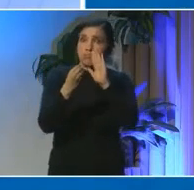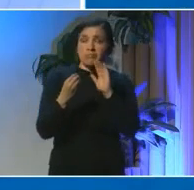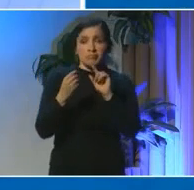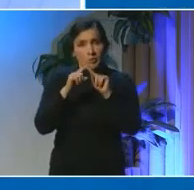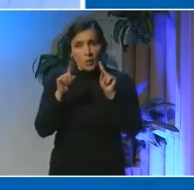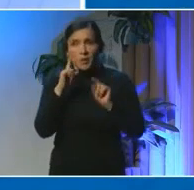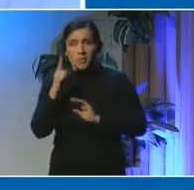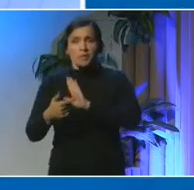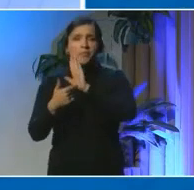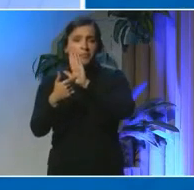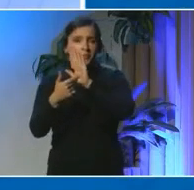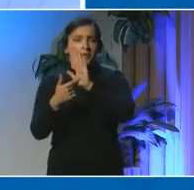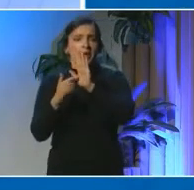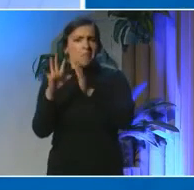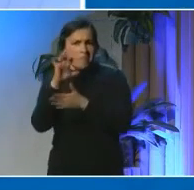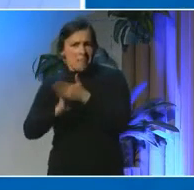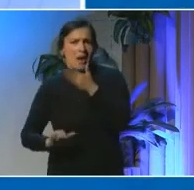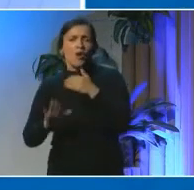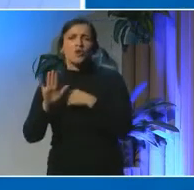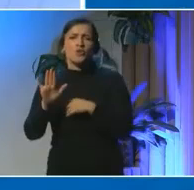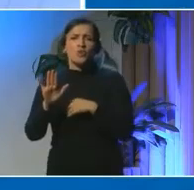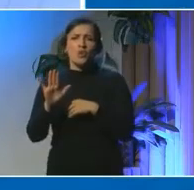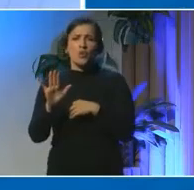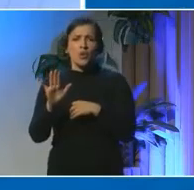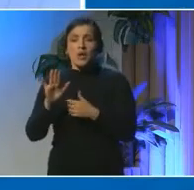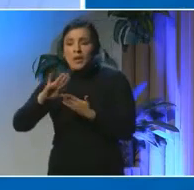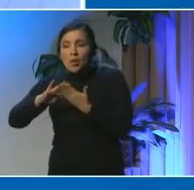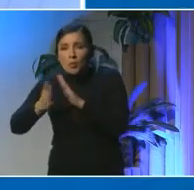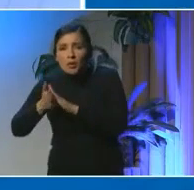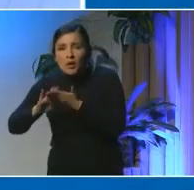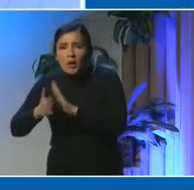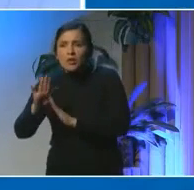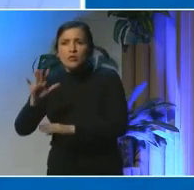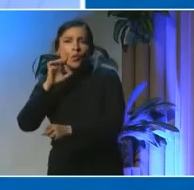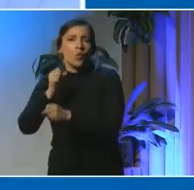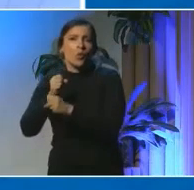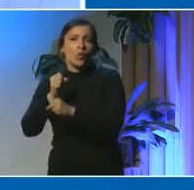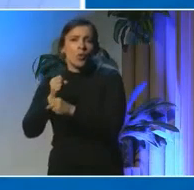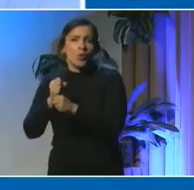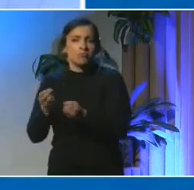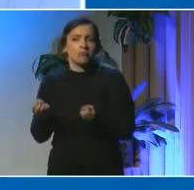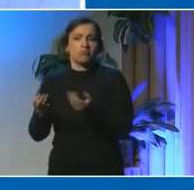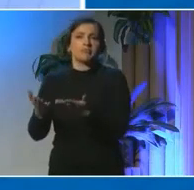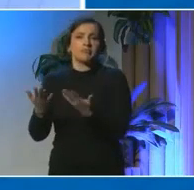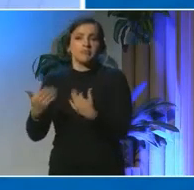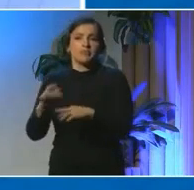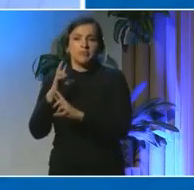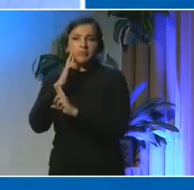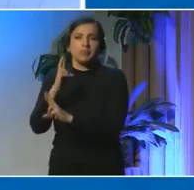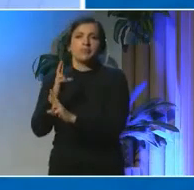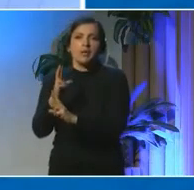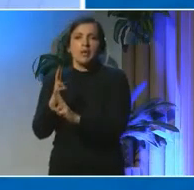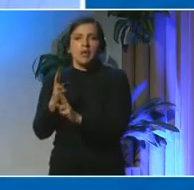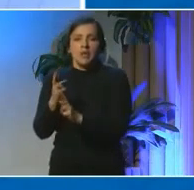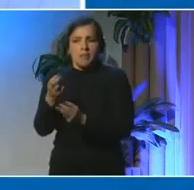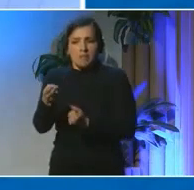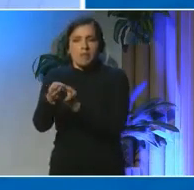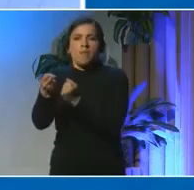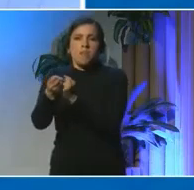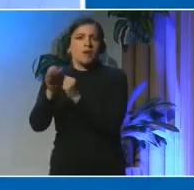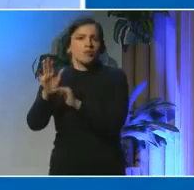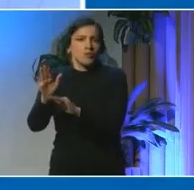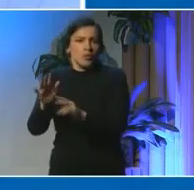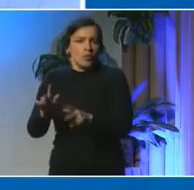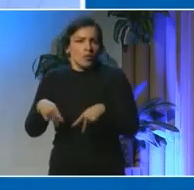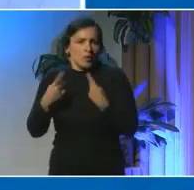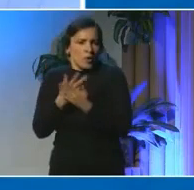evitamos la deforestación le ofrecemos esas comunidades le generamos valor le damos una fuente de sustento eh Y no